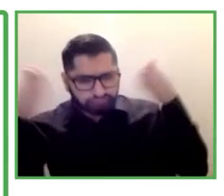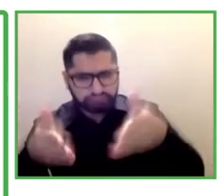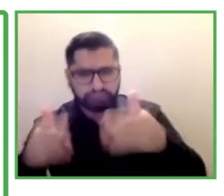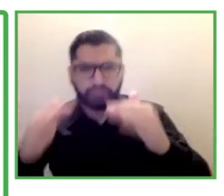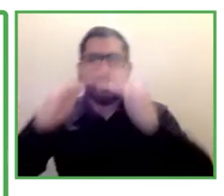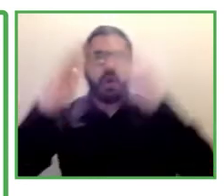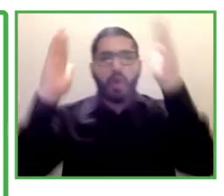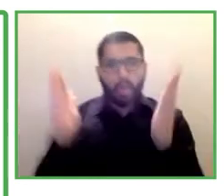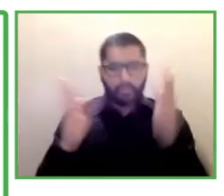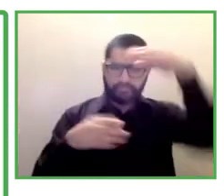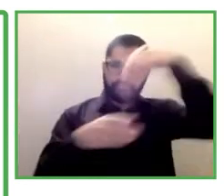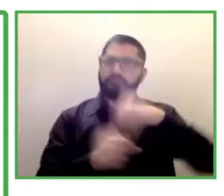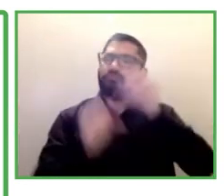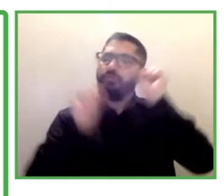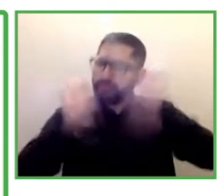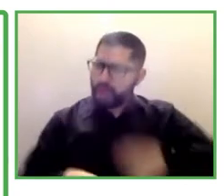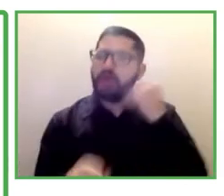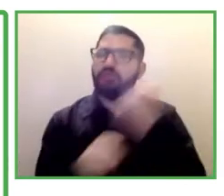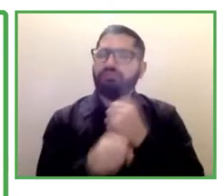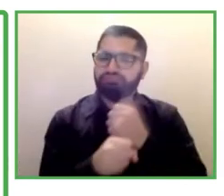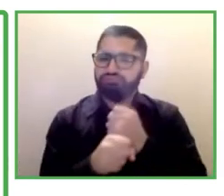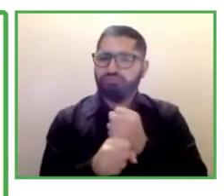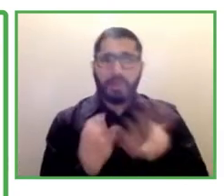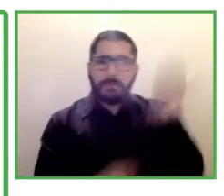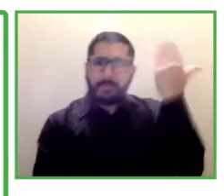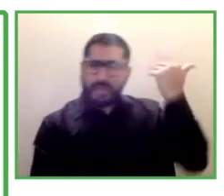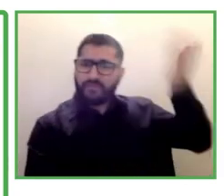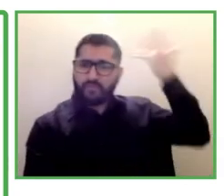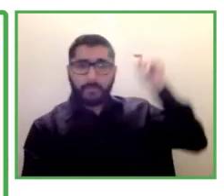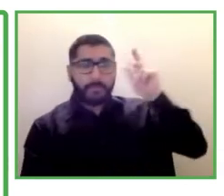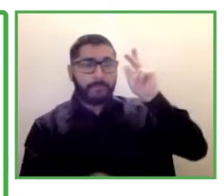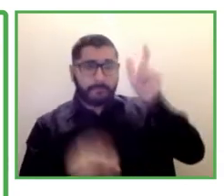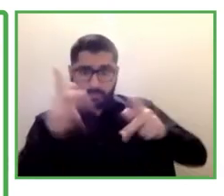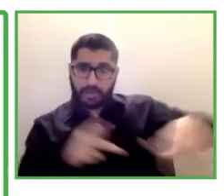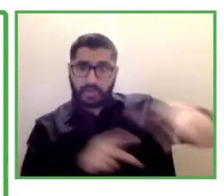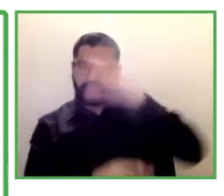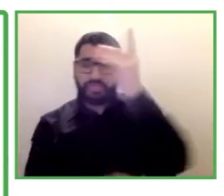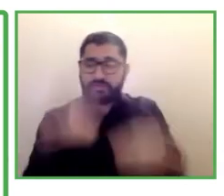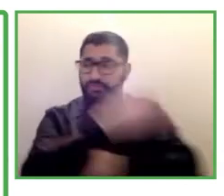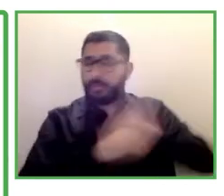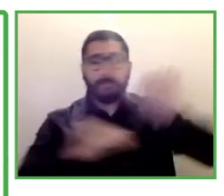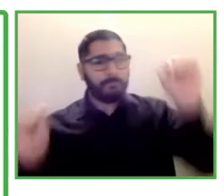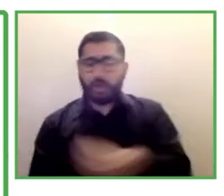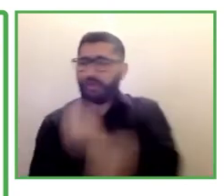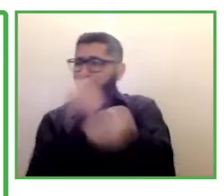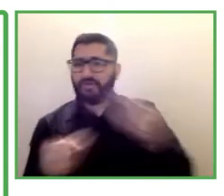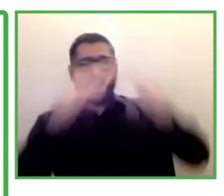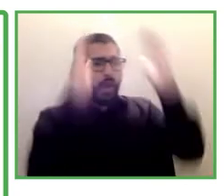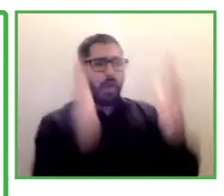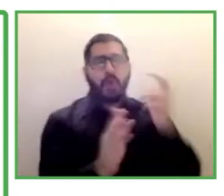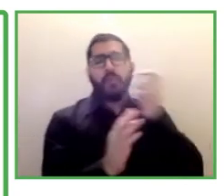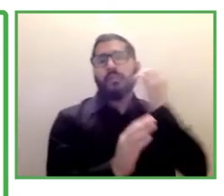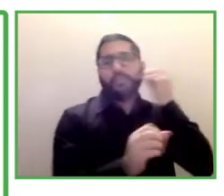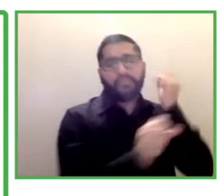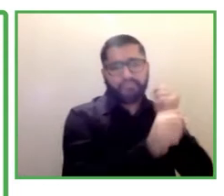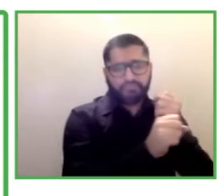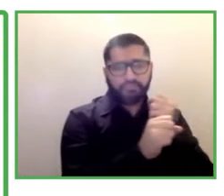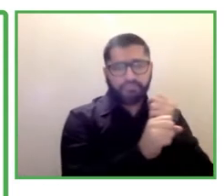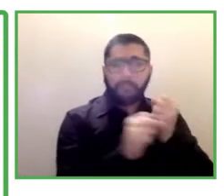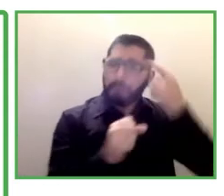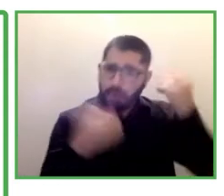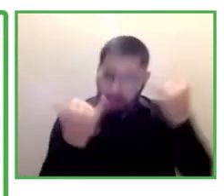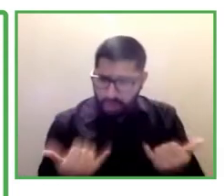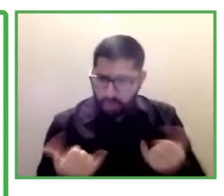que no podían salir de sus casas anteriormente pueden unirse a la fuerza laboral. Así que sí, queremos. Otro tema de la accesibilidad